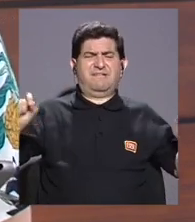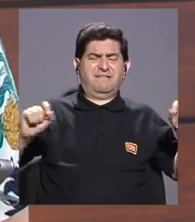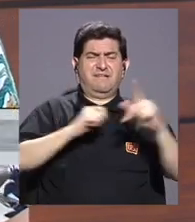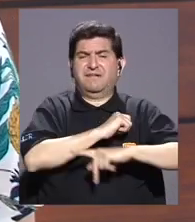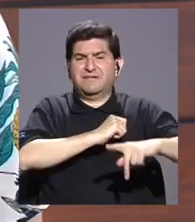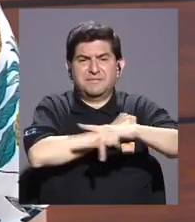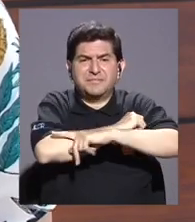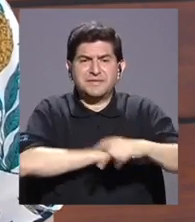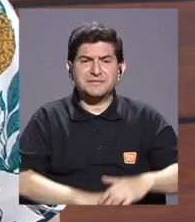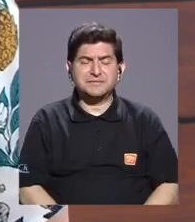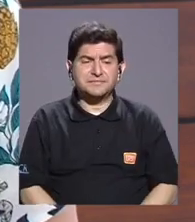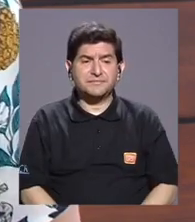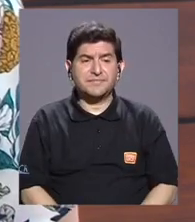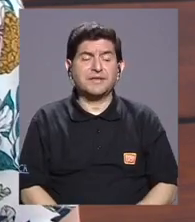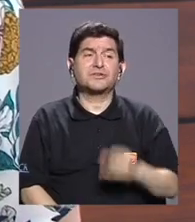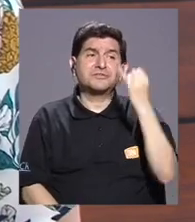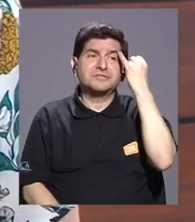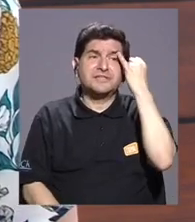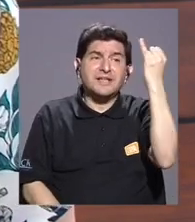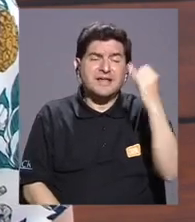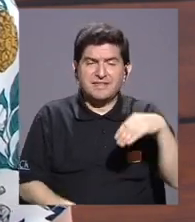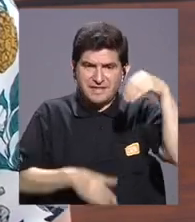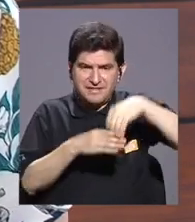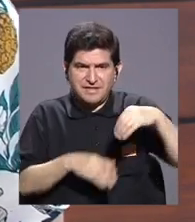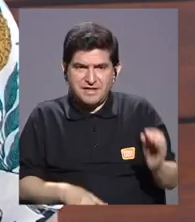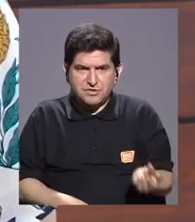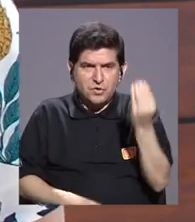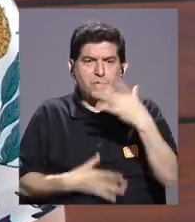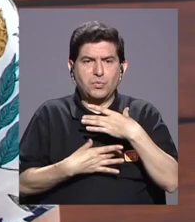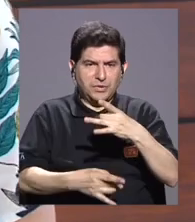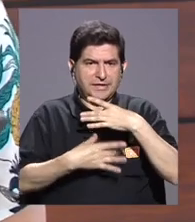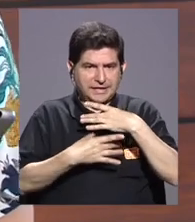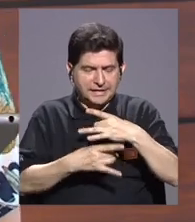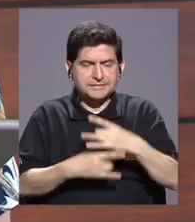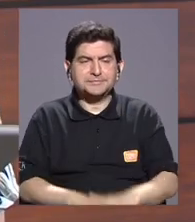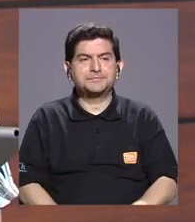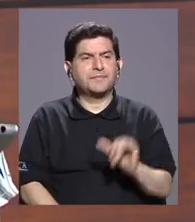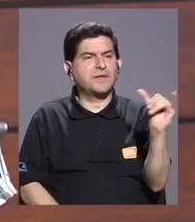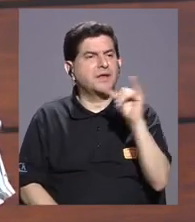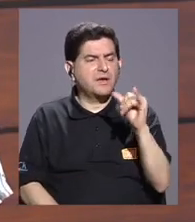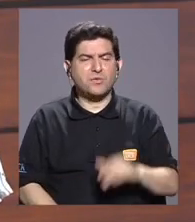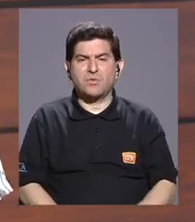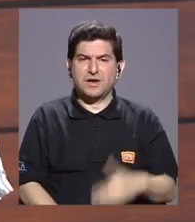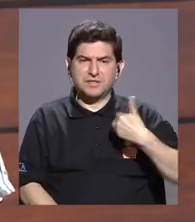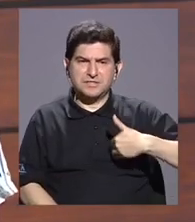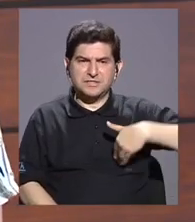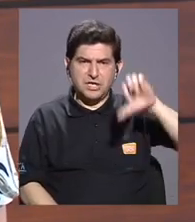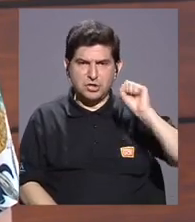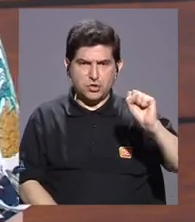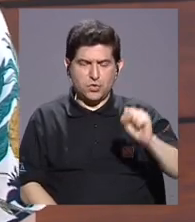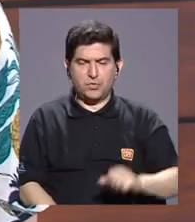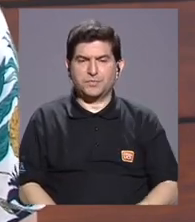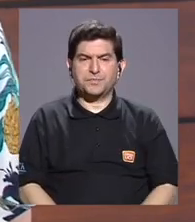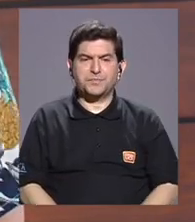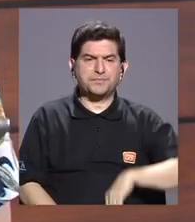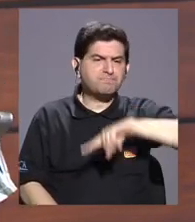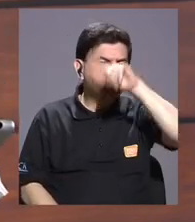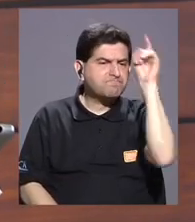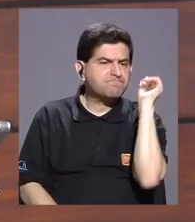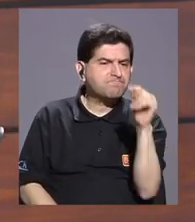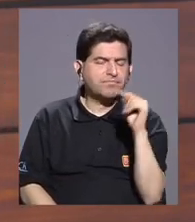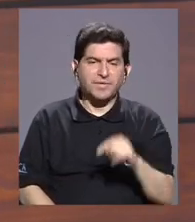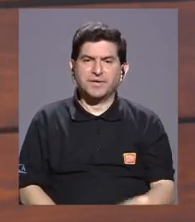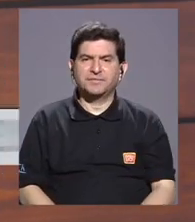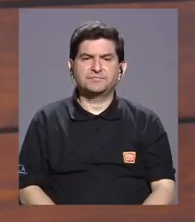este país. Entonces ahí el tema de la ideología en la juventud está muy interesante. También Sergio nos dice, Bueno, nos plantea